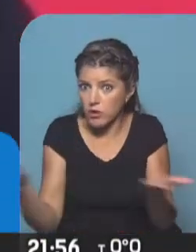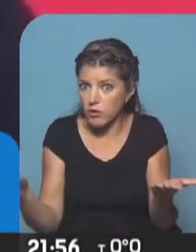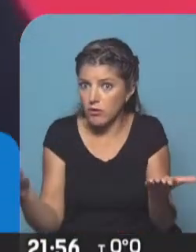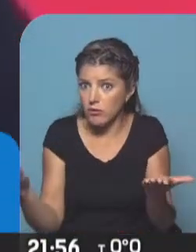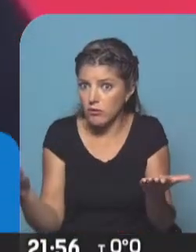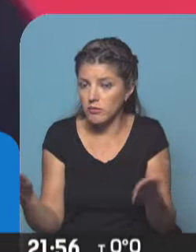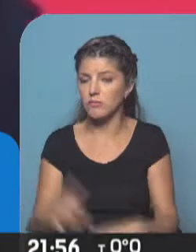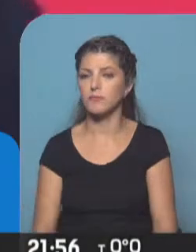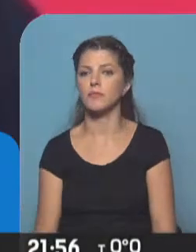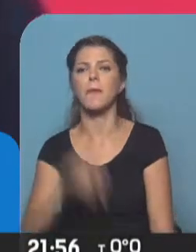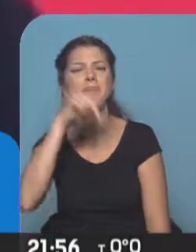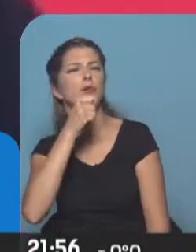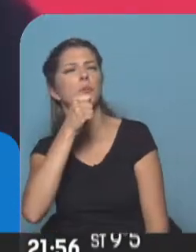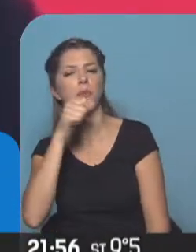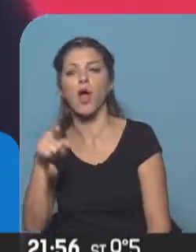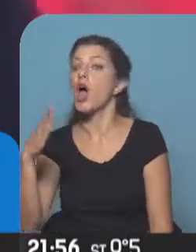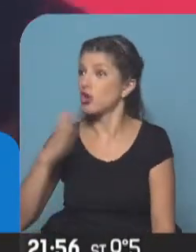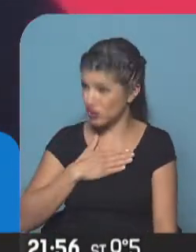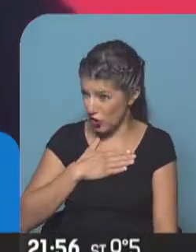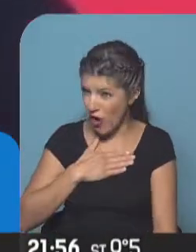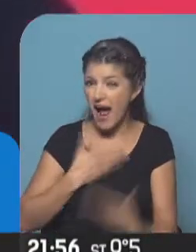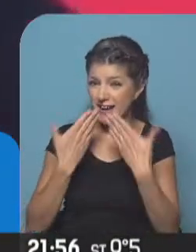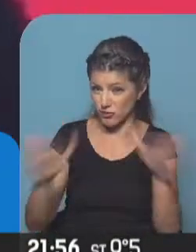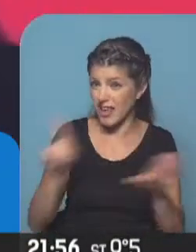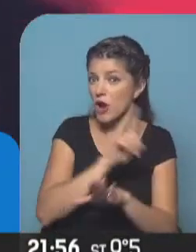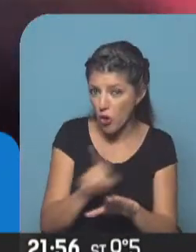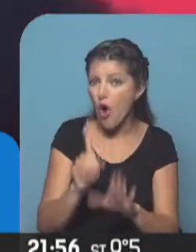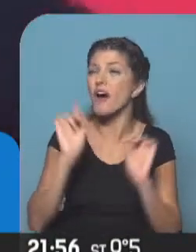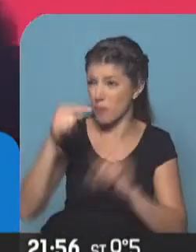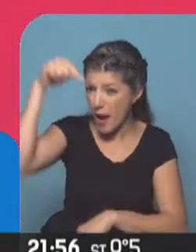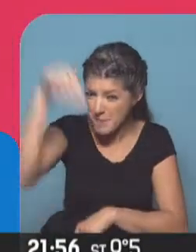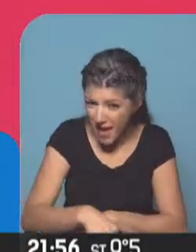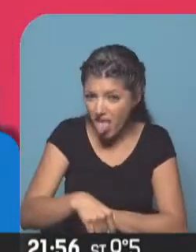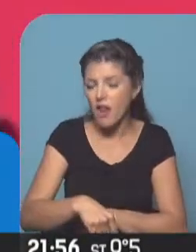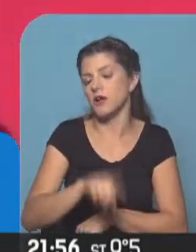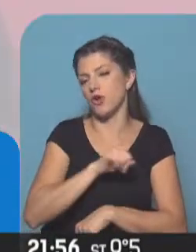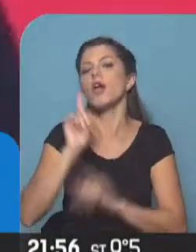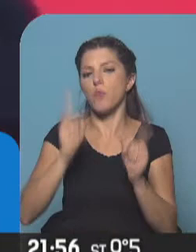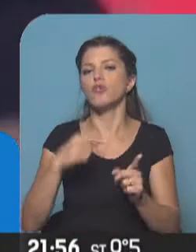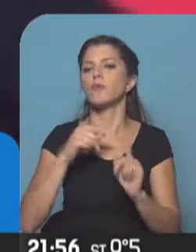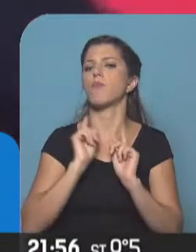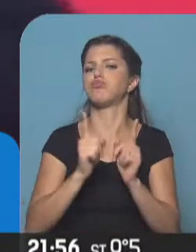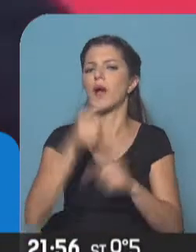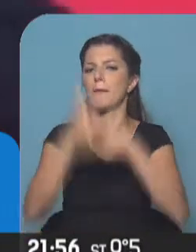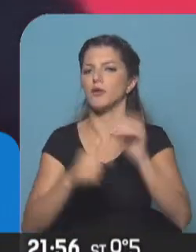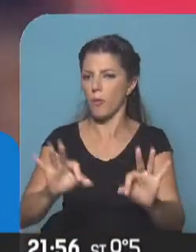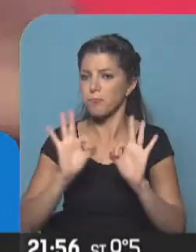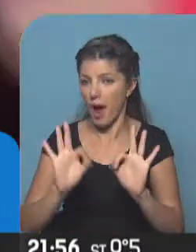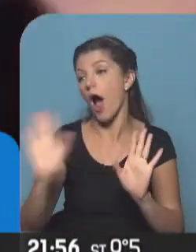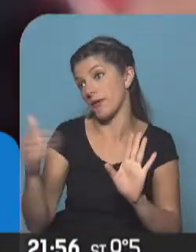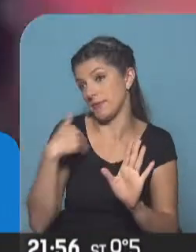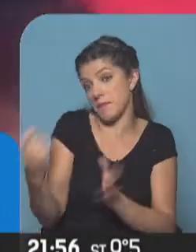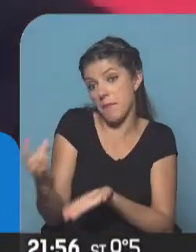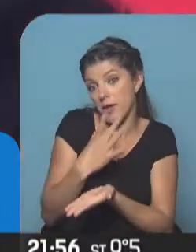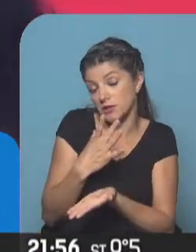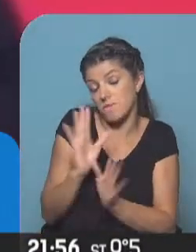chose, vous allez voir, c'est pour ça que je dis que no me voy a ir aunque peleemos el descenso. Toda la liga. Salvo que me echen, ¿me entiendes?